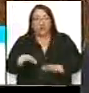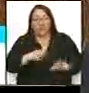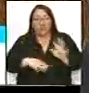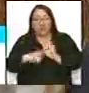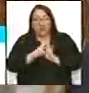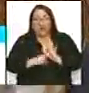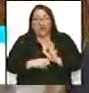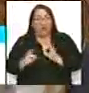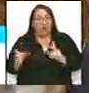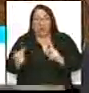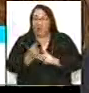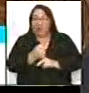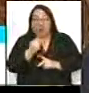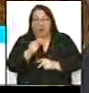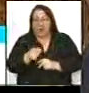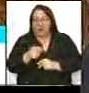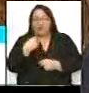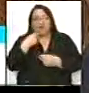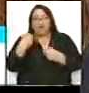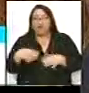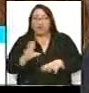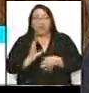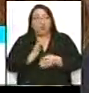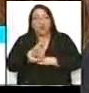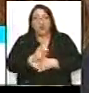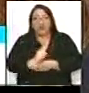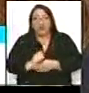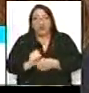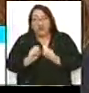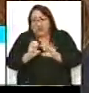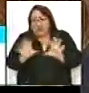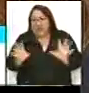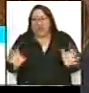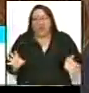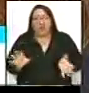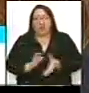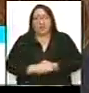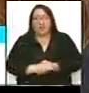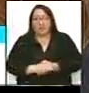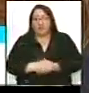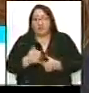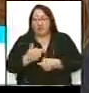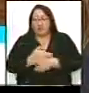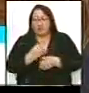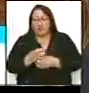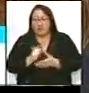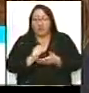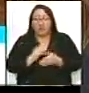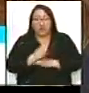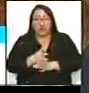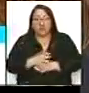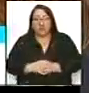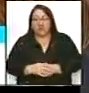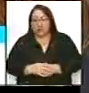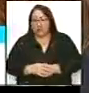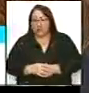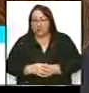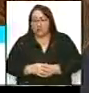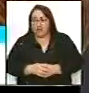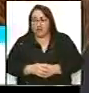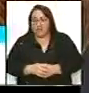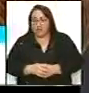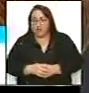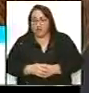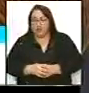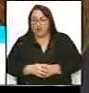regional, no alcanza eso, pierde su inscripción. Está clarísimo cuáles son los mecanismos de pérdida de inscripción del movimiento regional versus el del